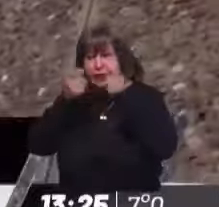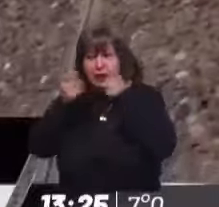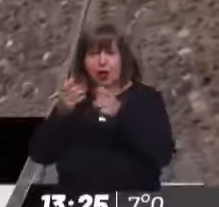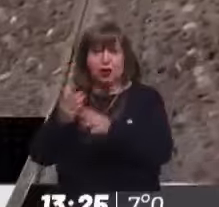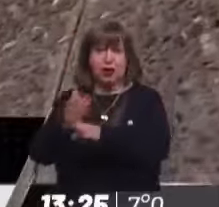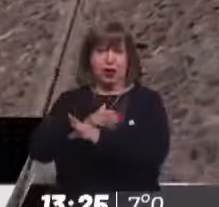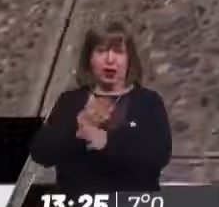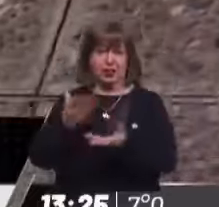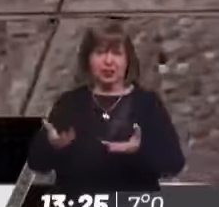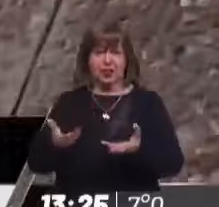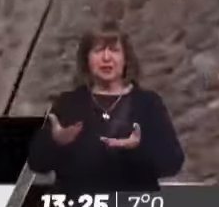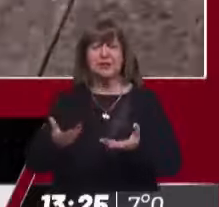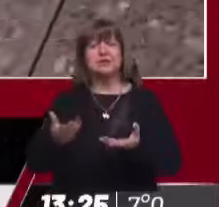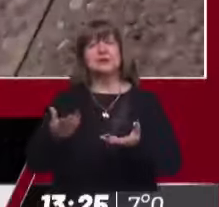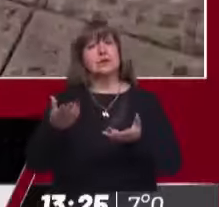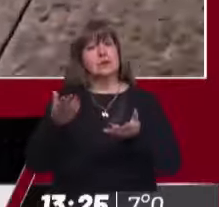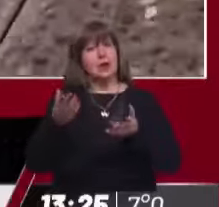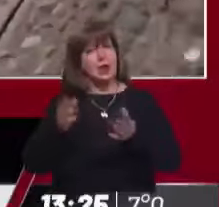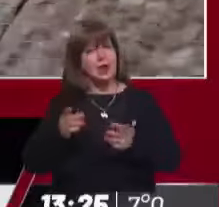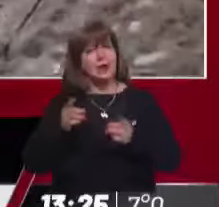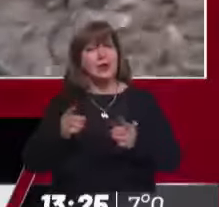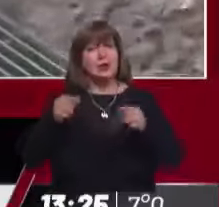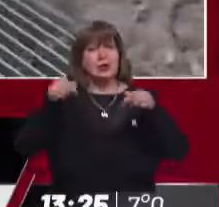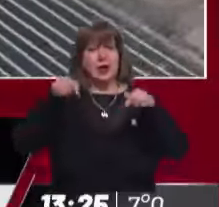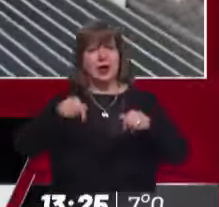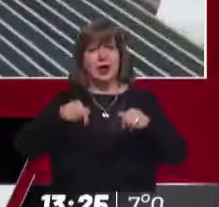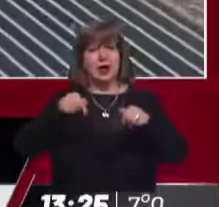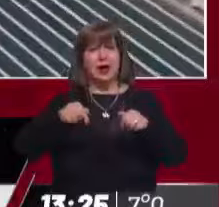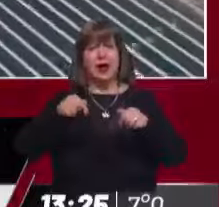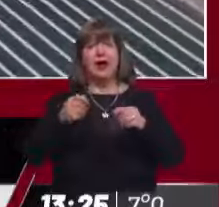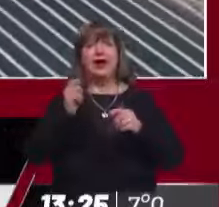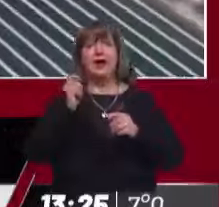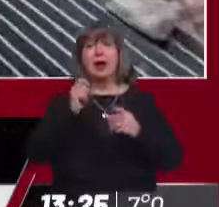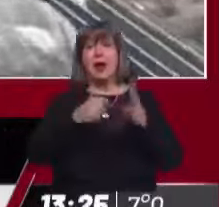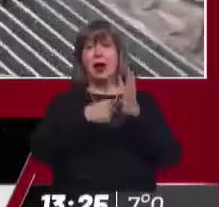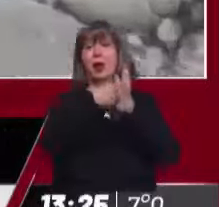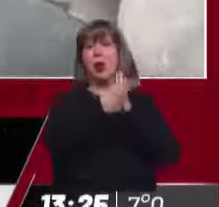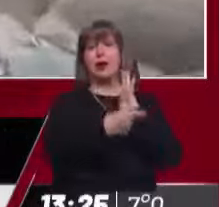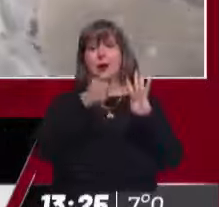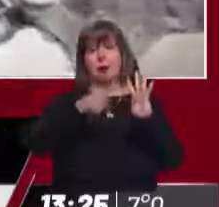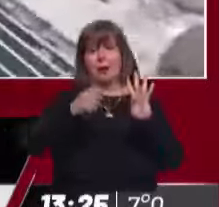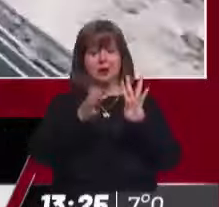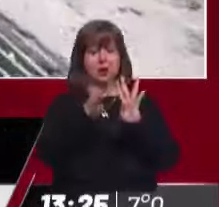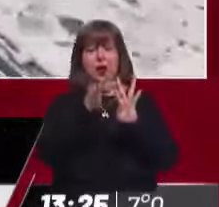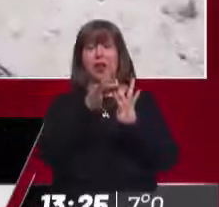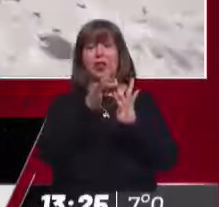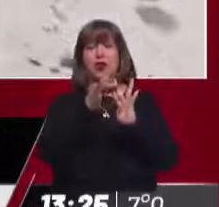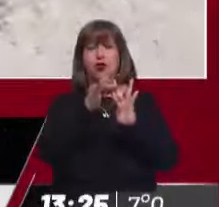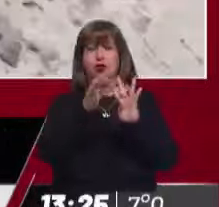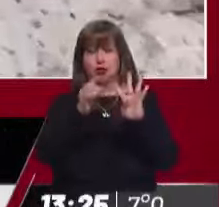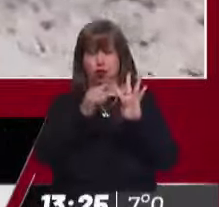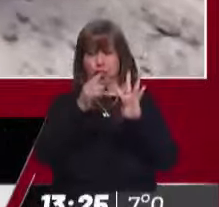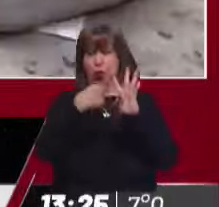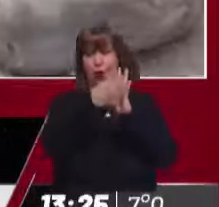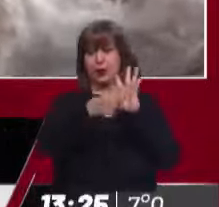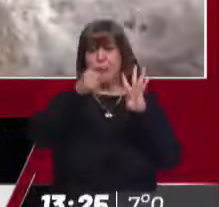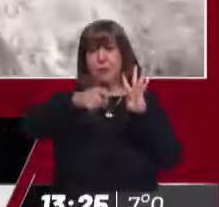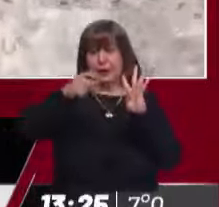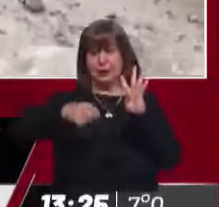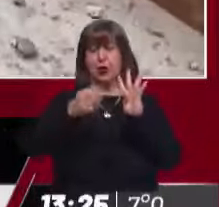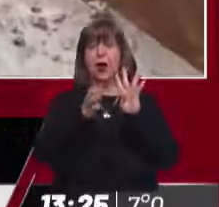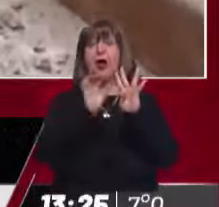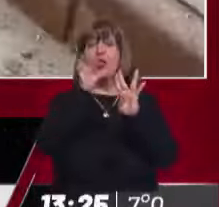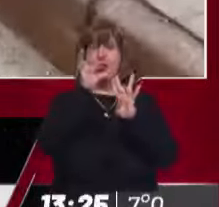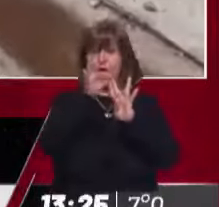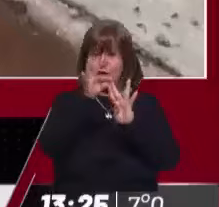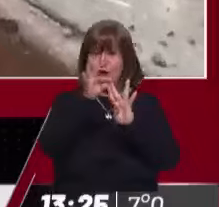caso. De manera tal que acá hemos identificado 4 personas, 2 accedieron a esto, las otras